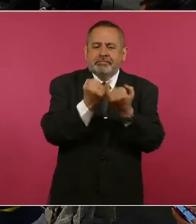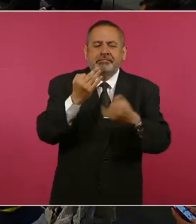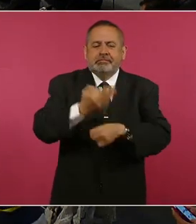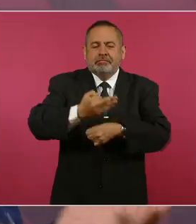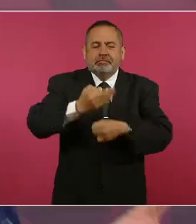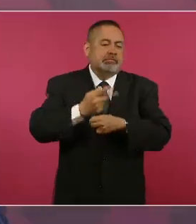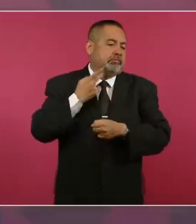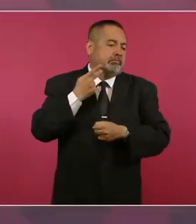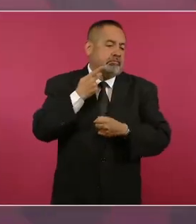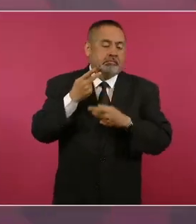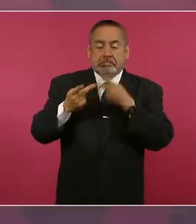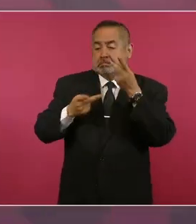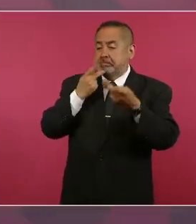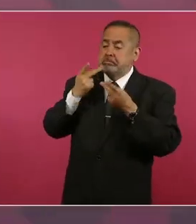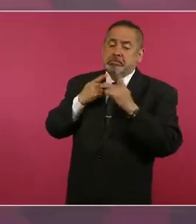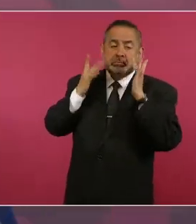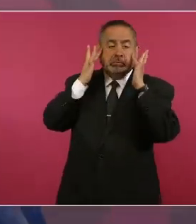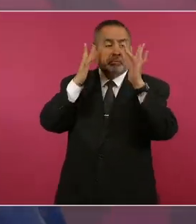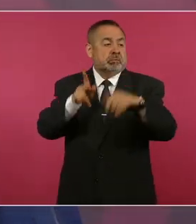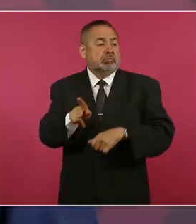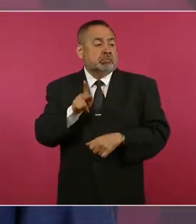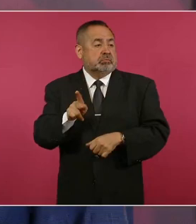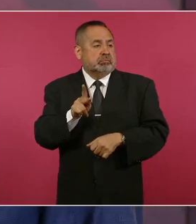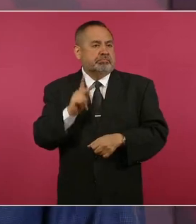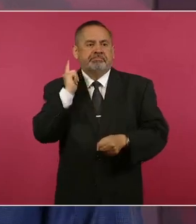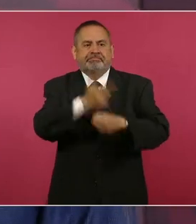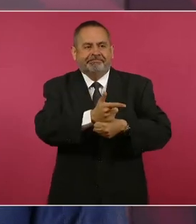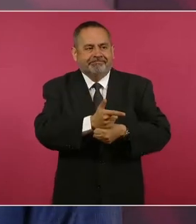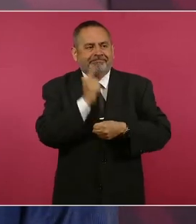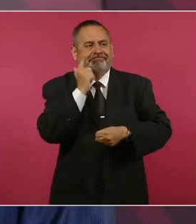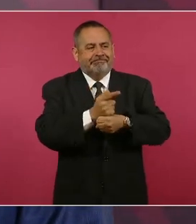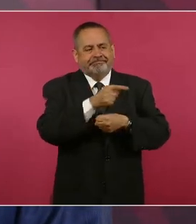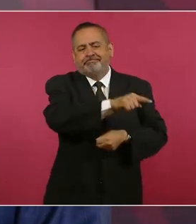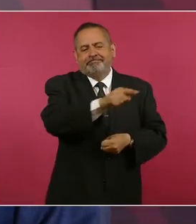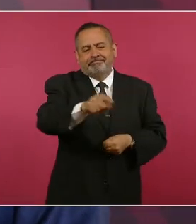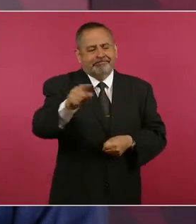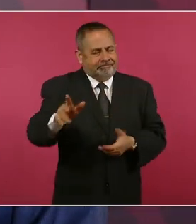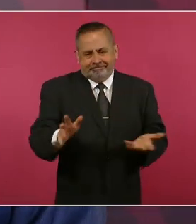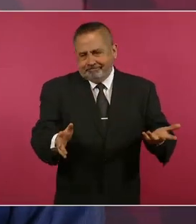Es un gran momento el que estamos viviendo.